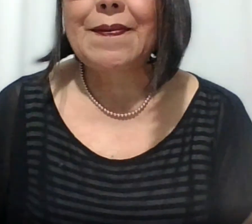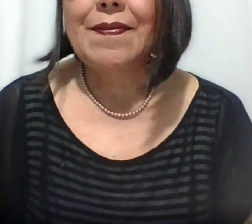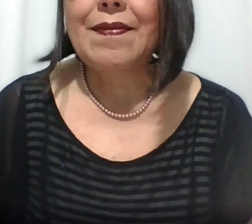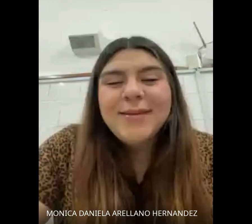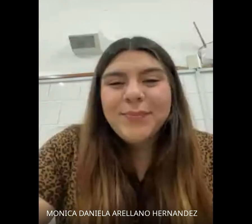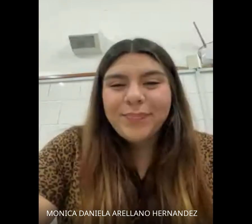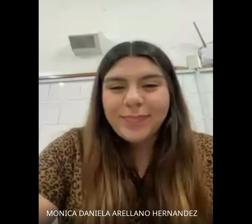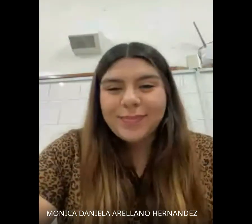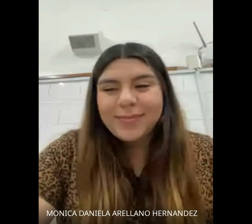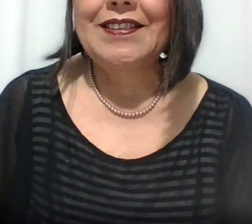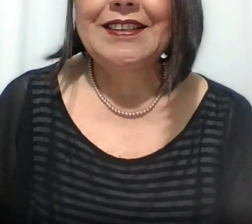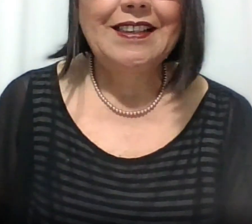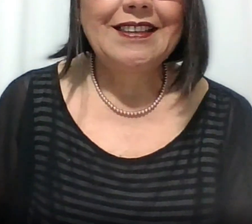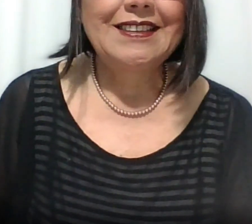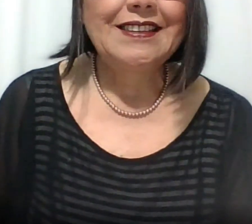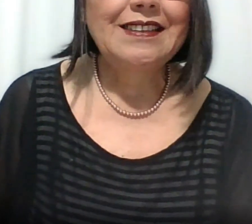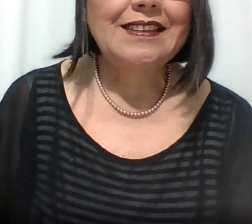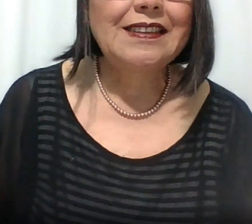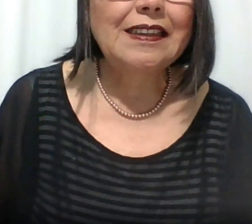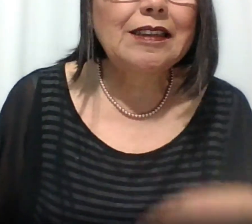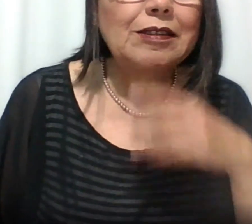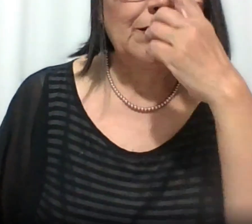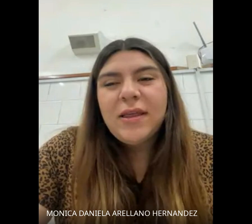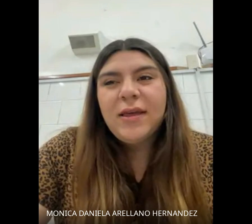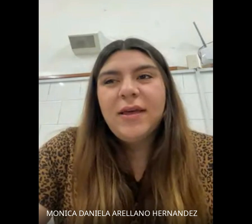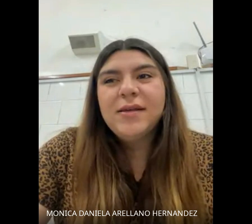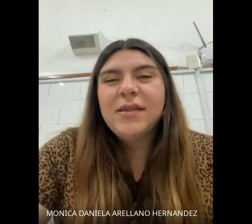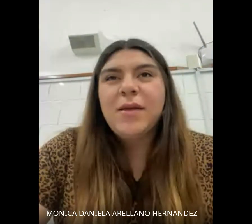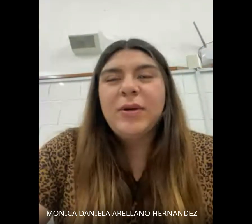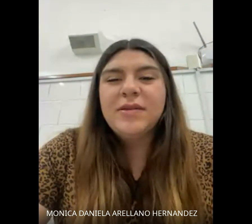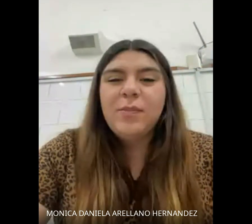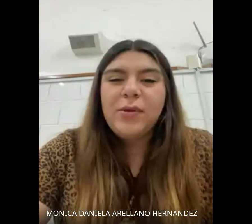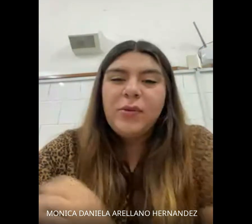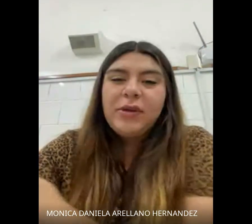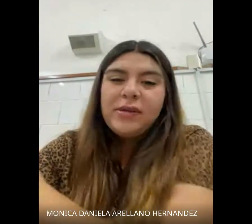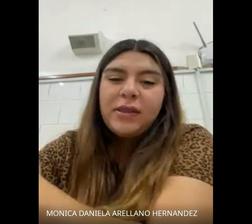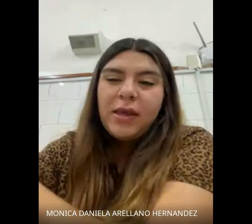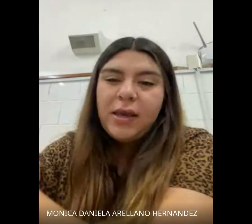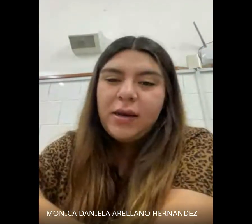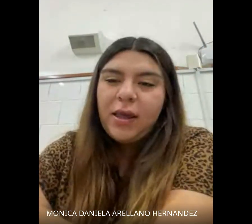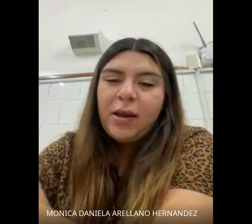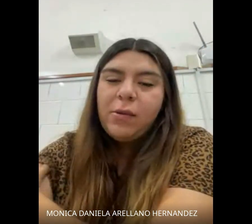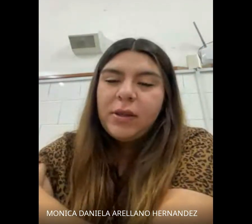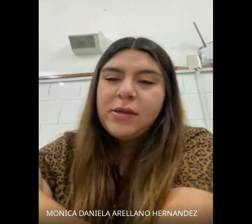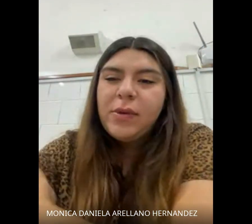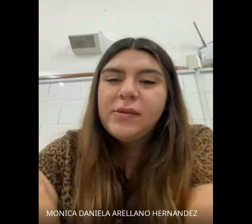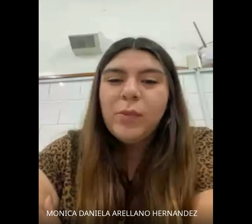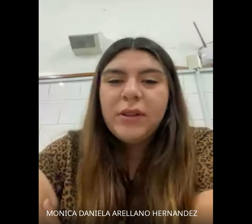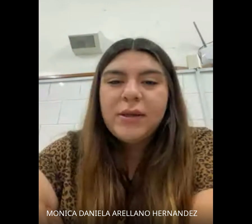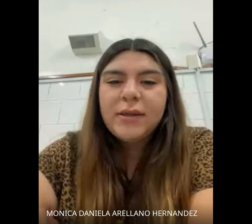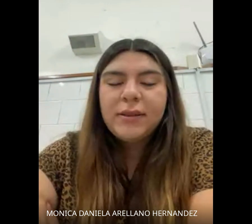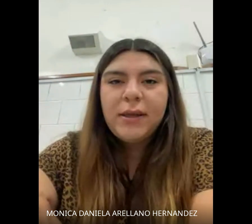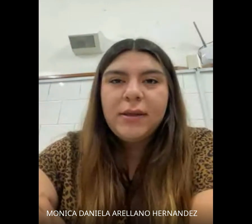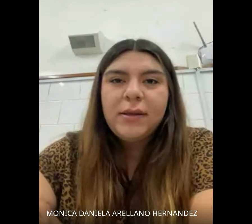Hola, buenos días. Buenos días. Pues contenta de estar participando en este taller, que la verdad se me hace